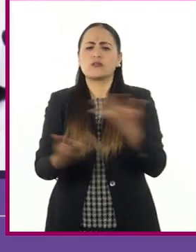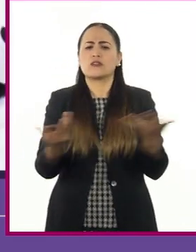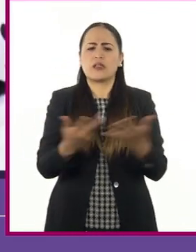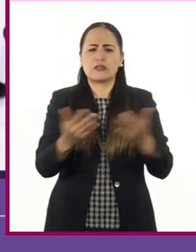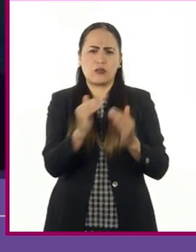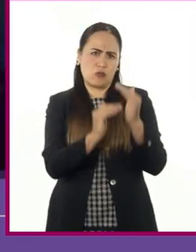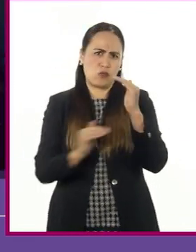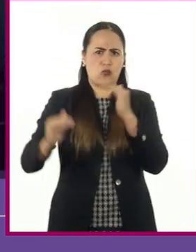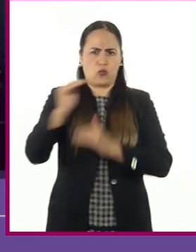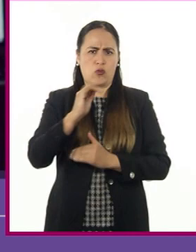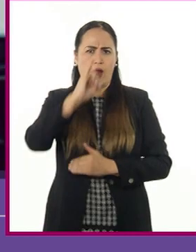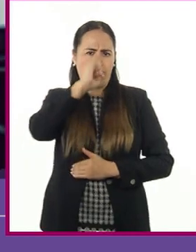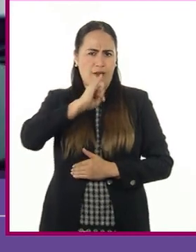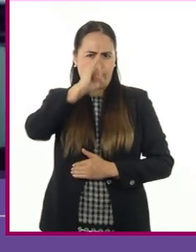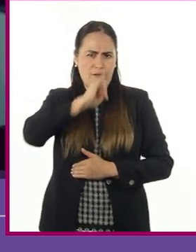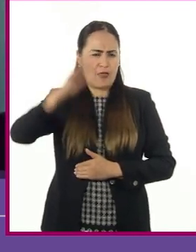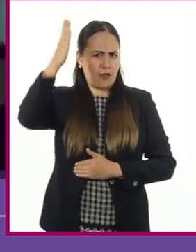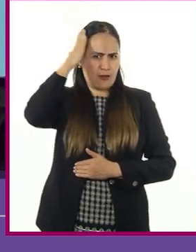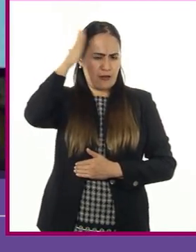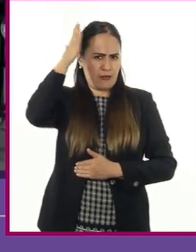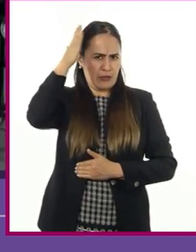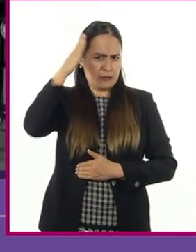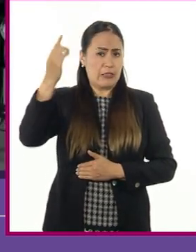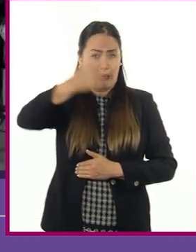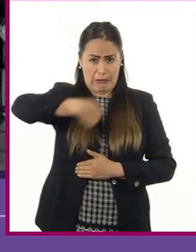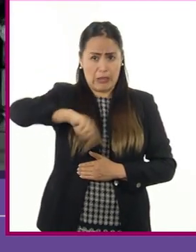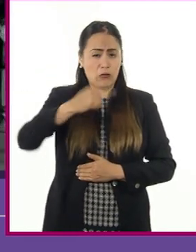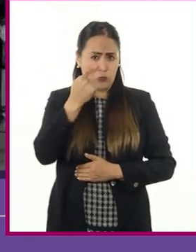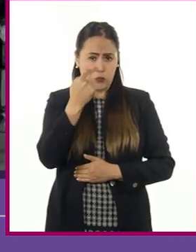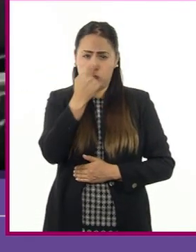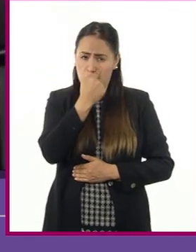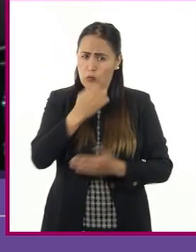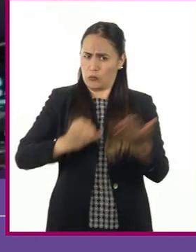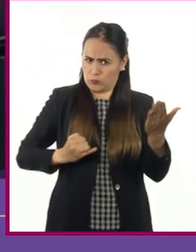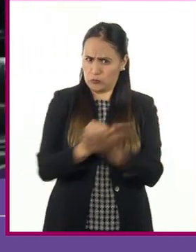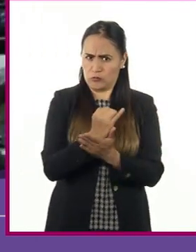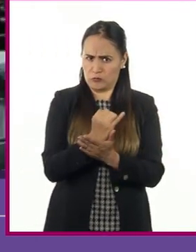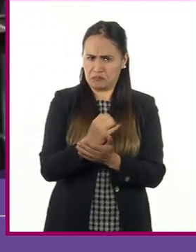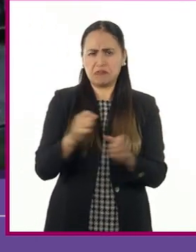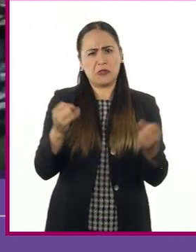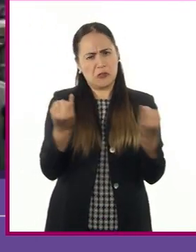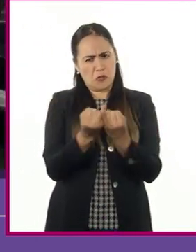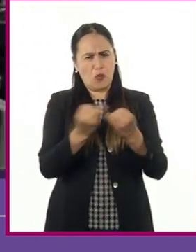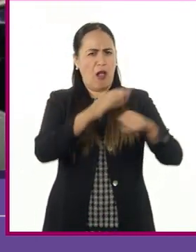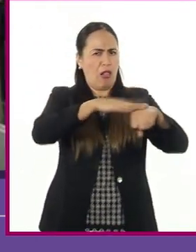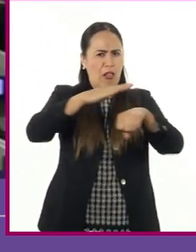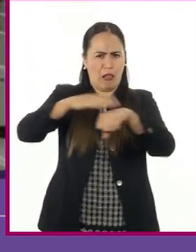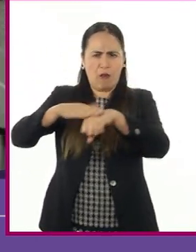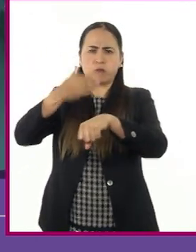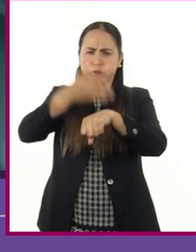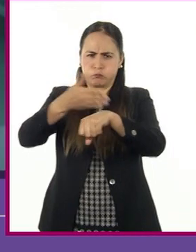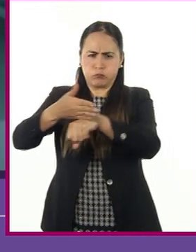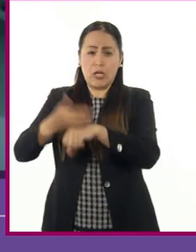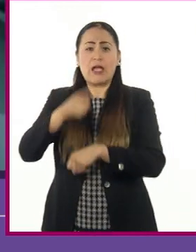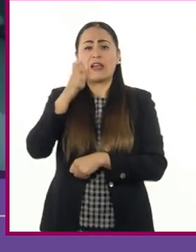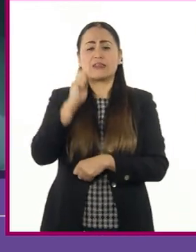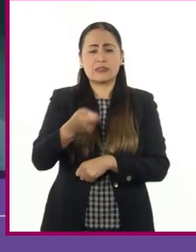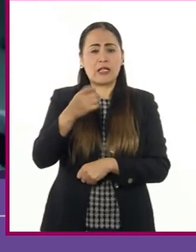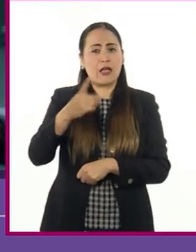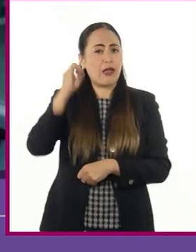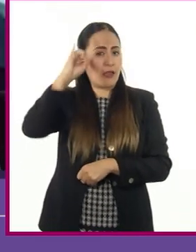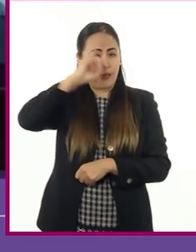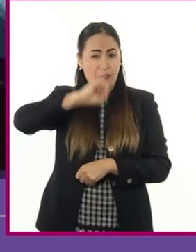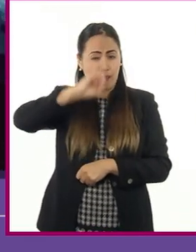los empleados y ejercen poder de decisión y de disciplina. En estos casos, se trata de jefes y